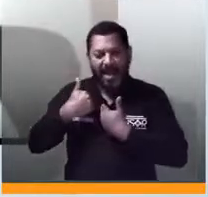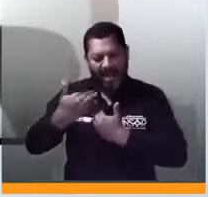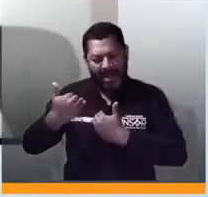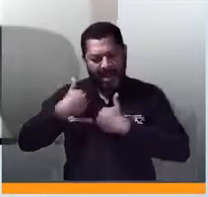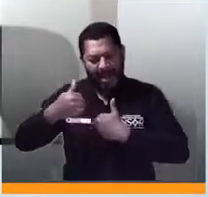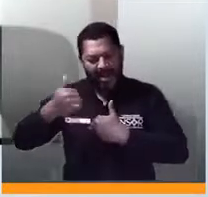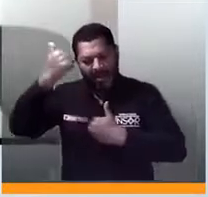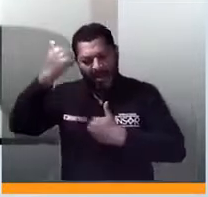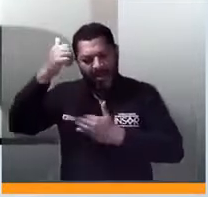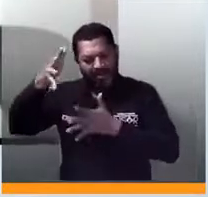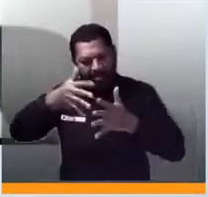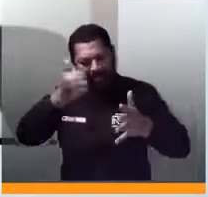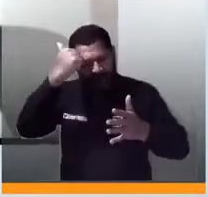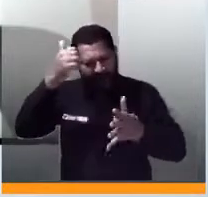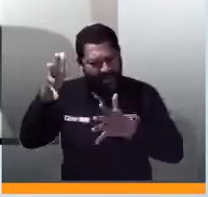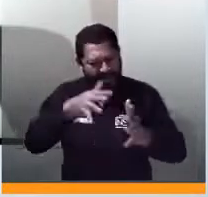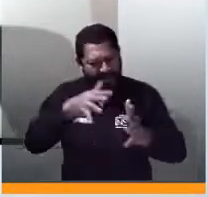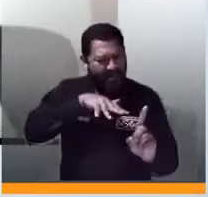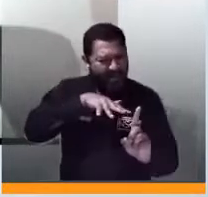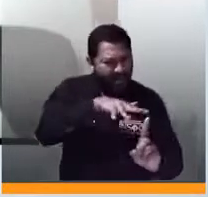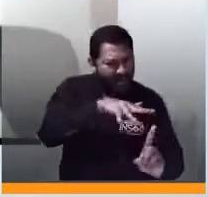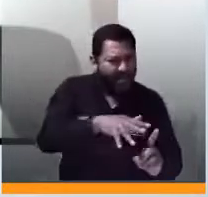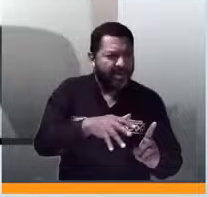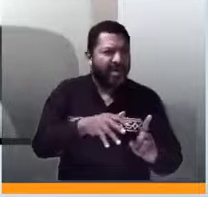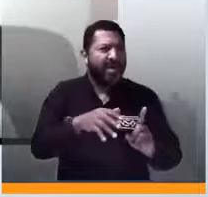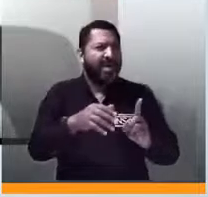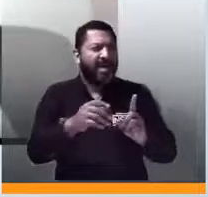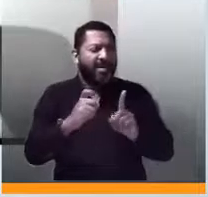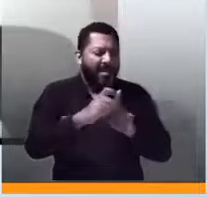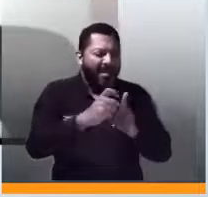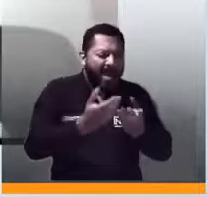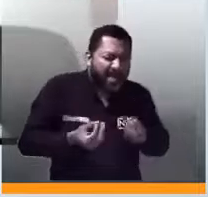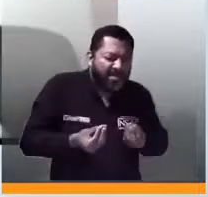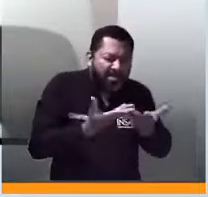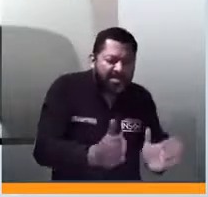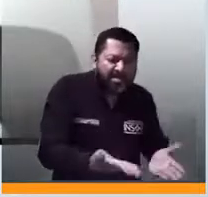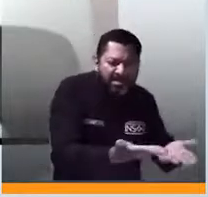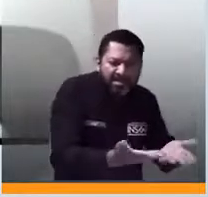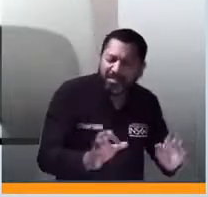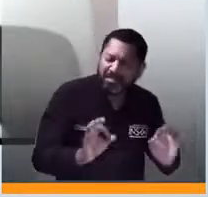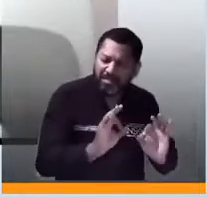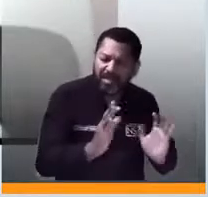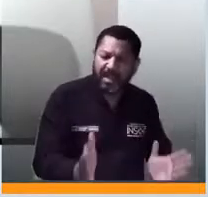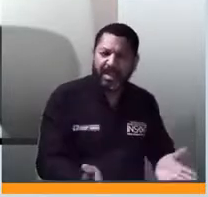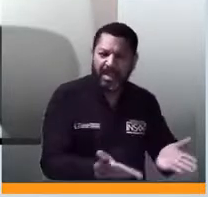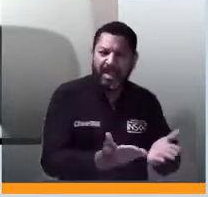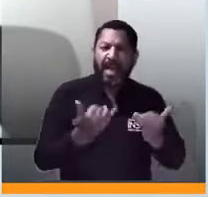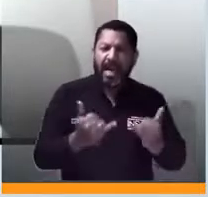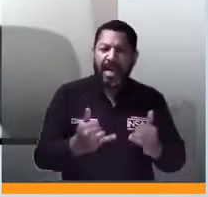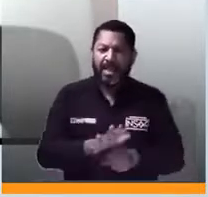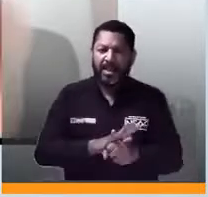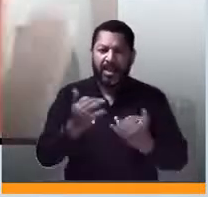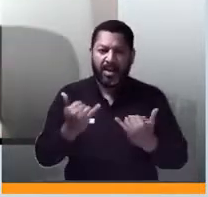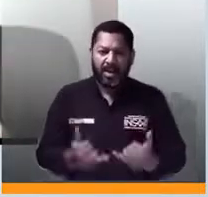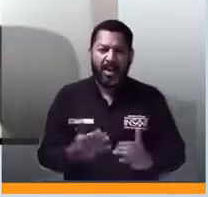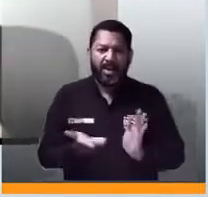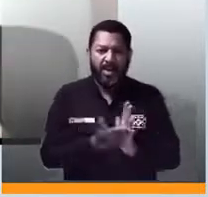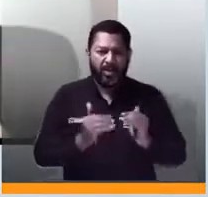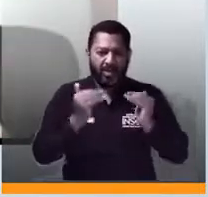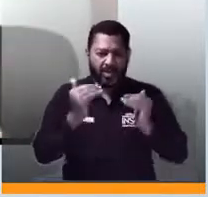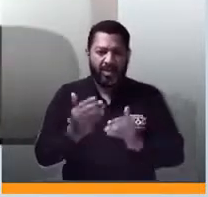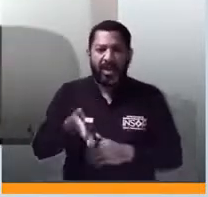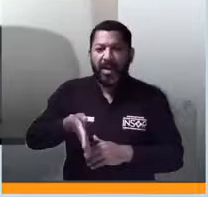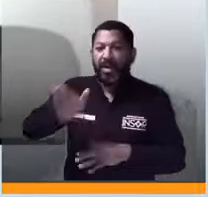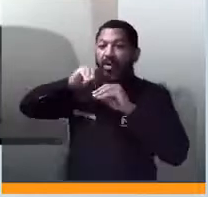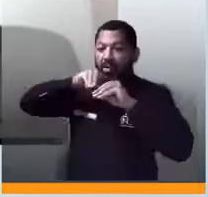esos mediadores, esos influencers en un proceso tan importante como el que hoy está viviendo la educación superior en el mundo y en Colombia. Que Dios